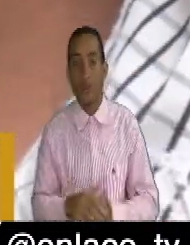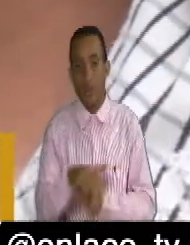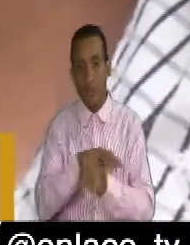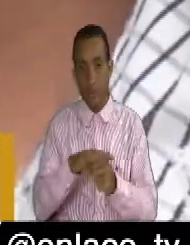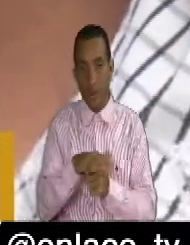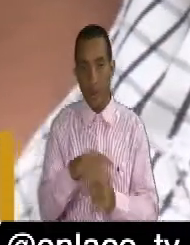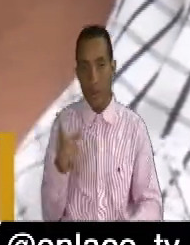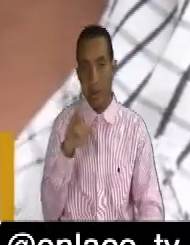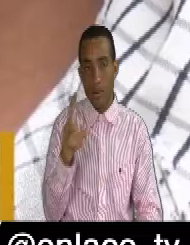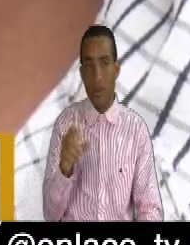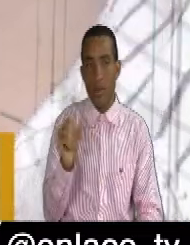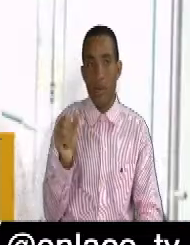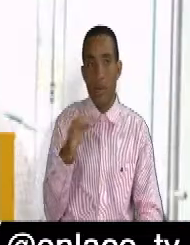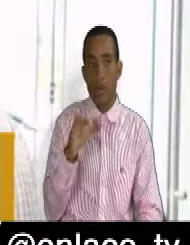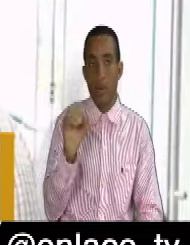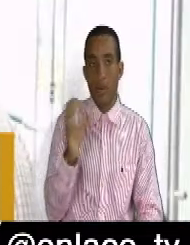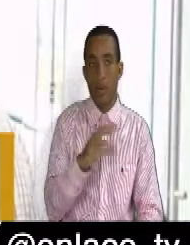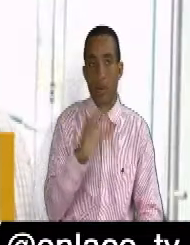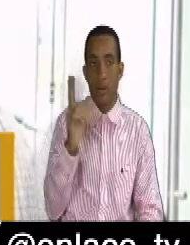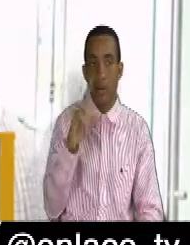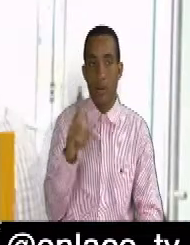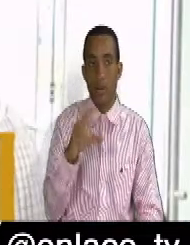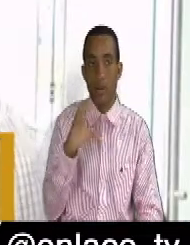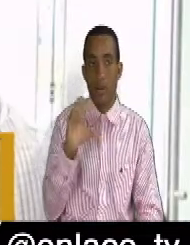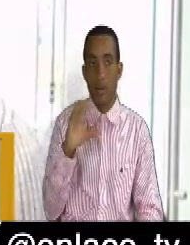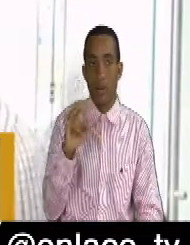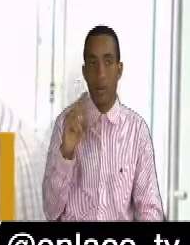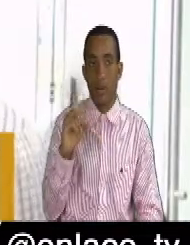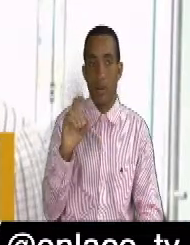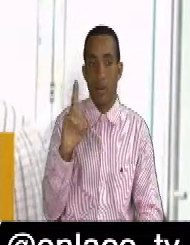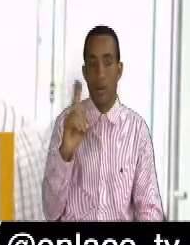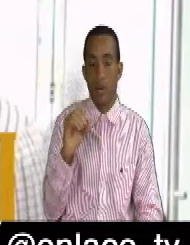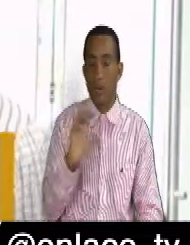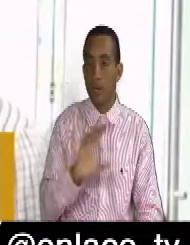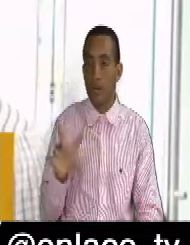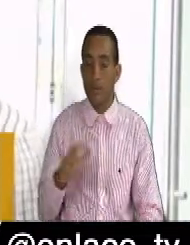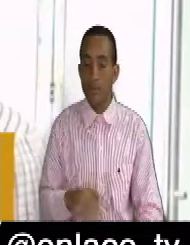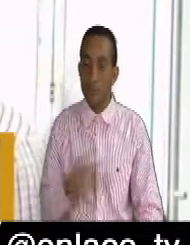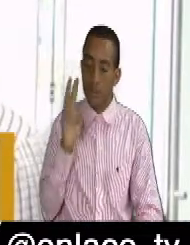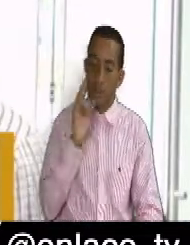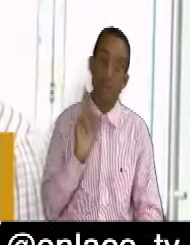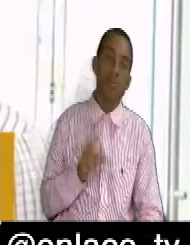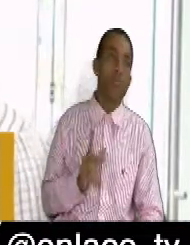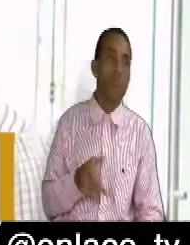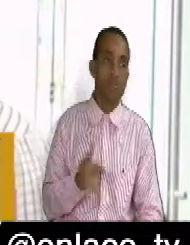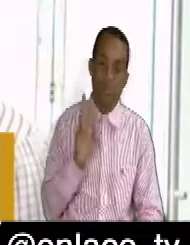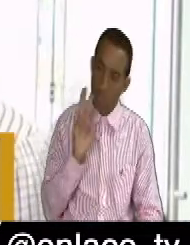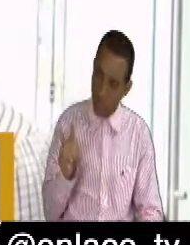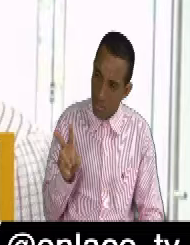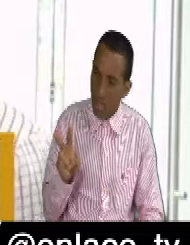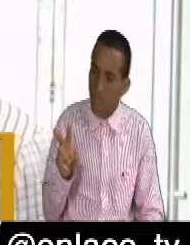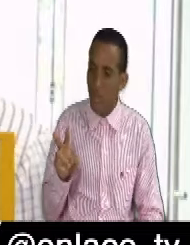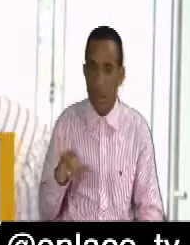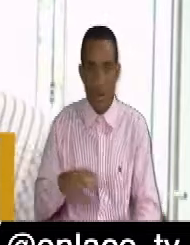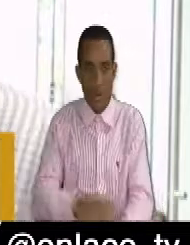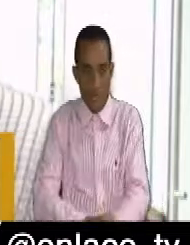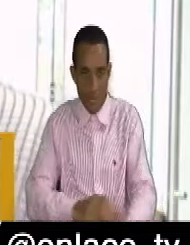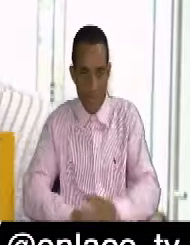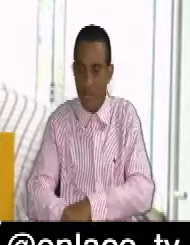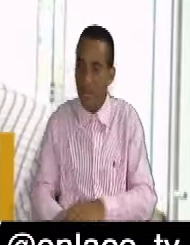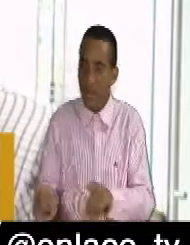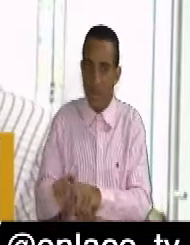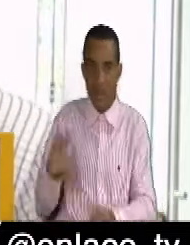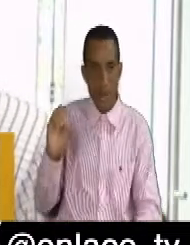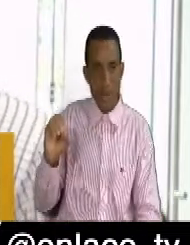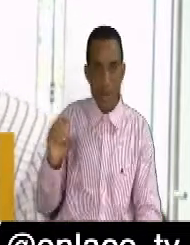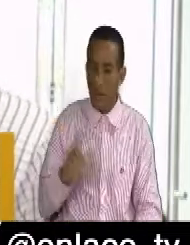Sapo Escondido. Está pasando en el momento cuando veo que los policías tienen agarrado a mi hermano esposado y le estaban golpeando, ¿sí? Yo me